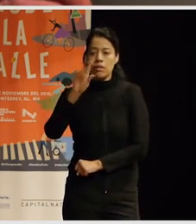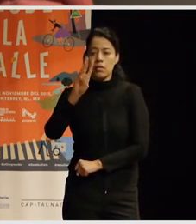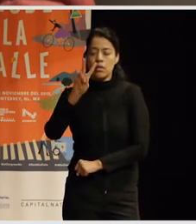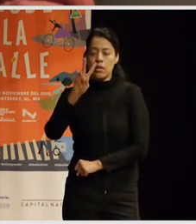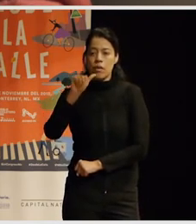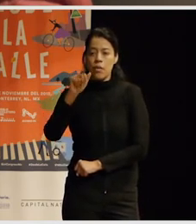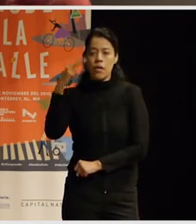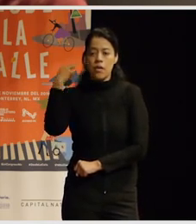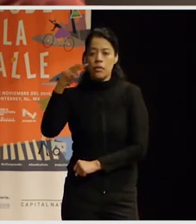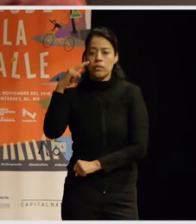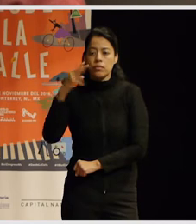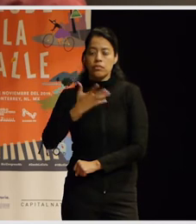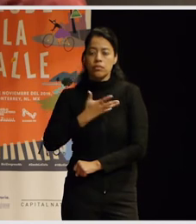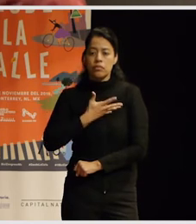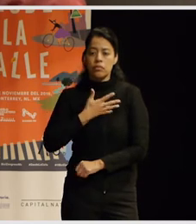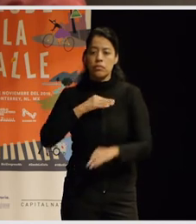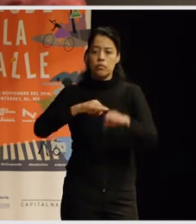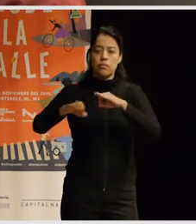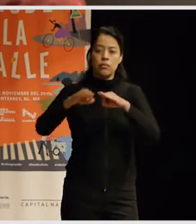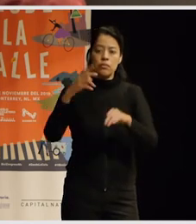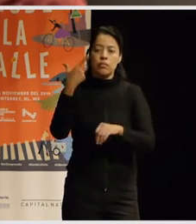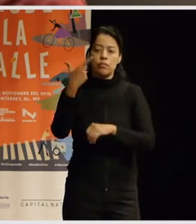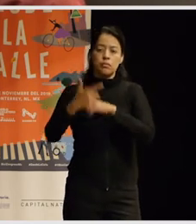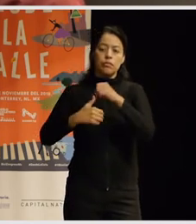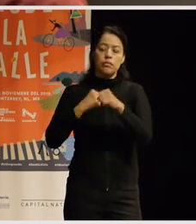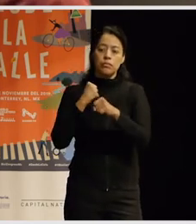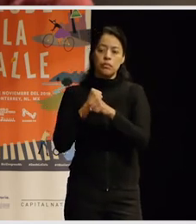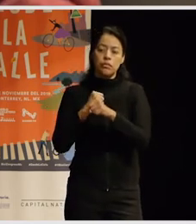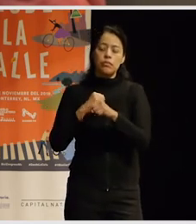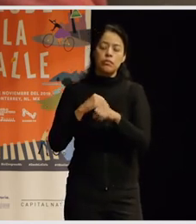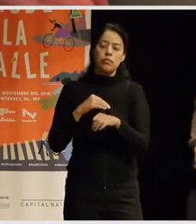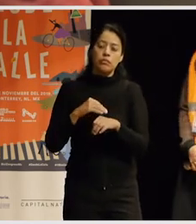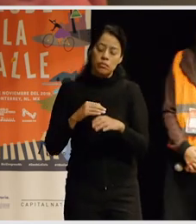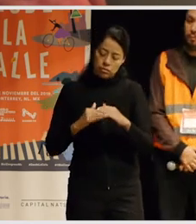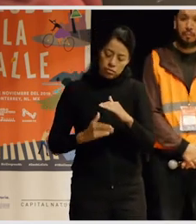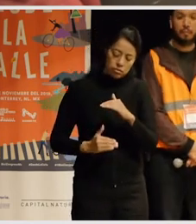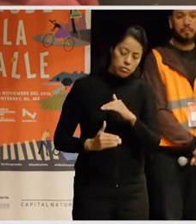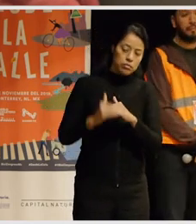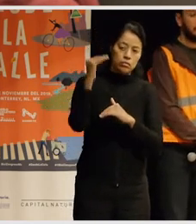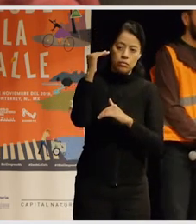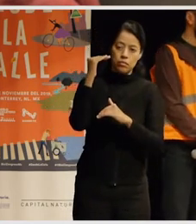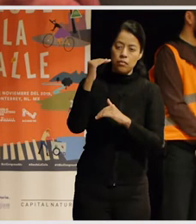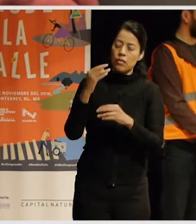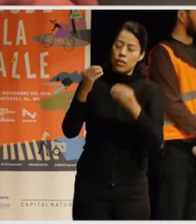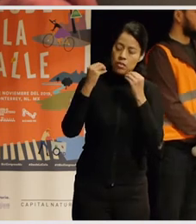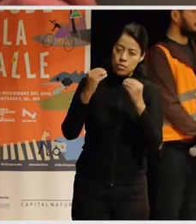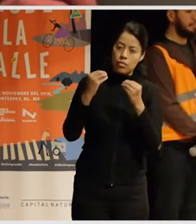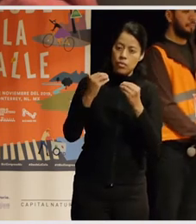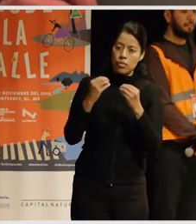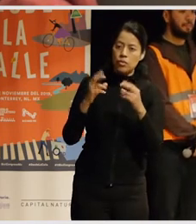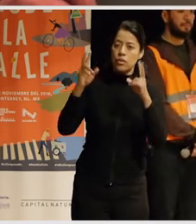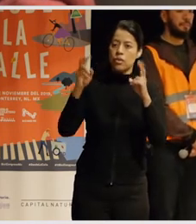hemos tenido un trabajo desde hace siete años en el cual hemos progresado mucho en